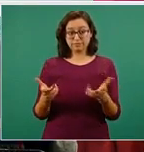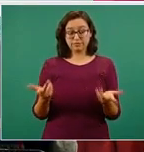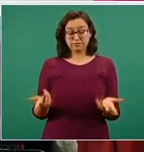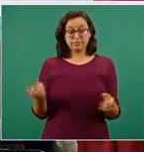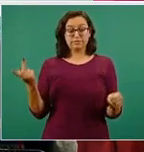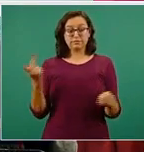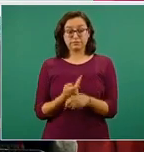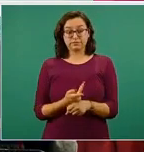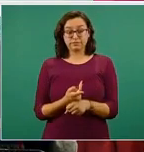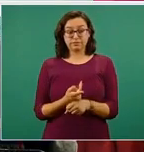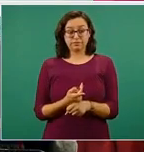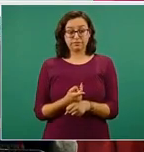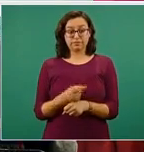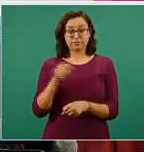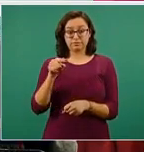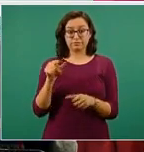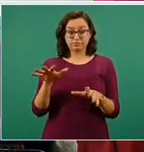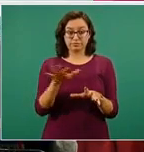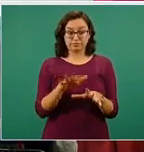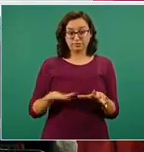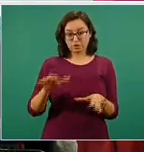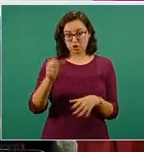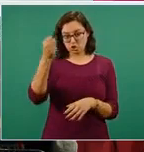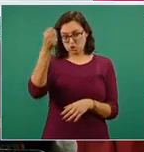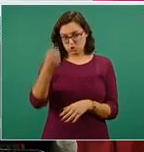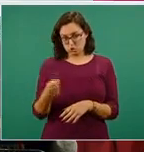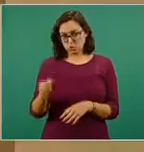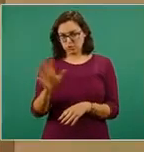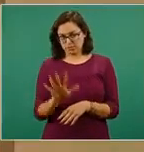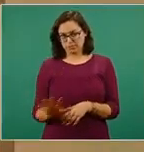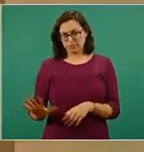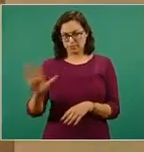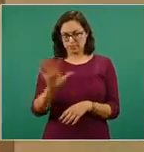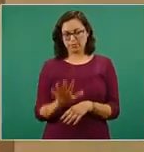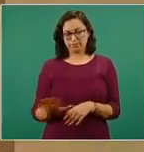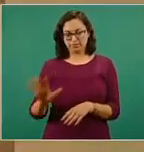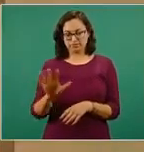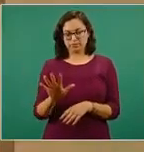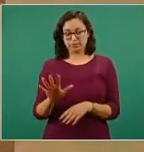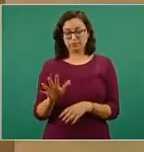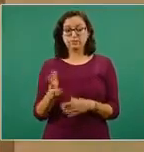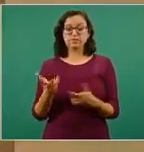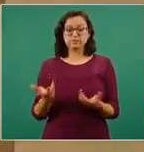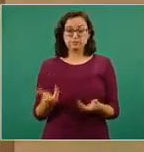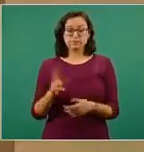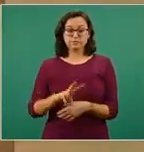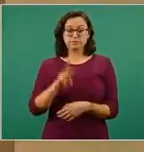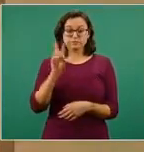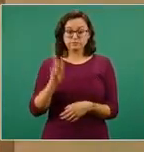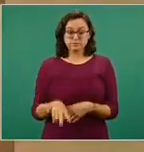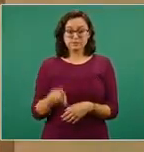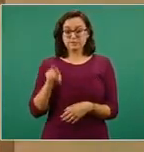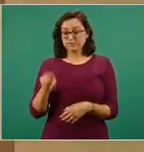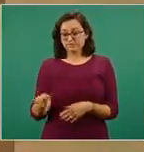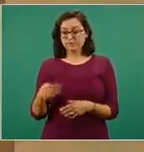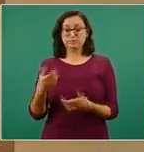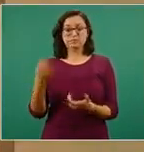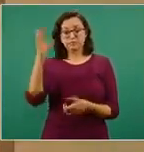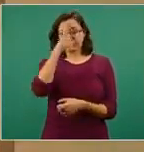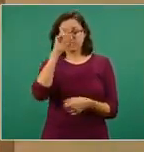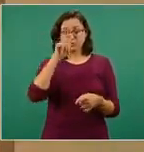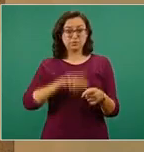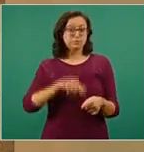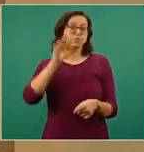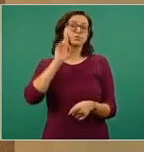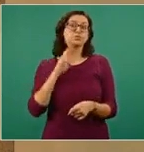entidad federativa se localiza en la región sur-sureste de nuestro país y que por supuesto es multiétnico, multicultural,